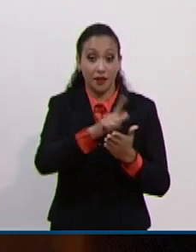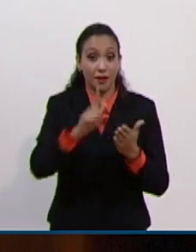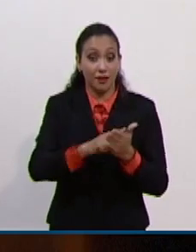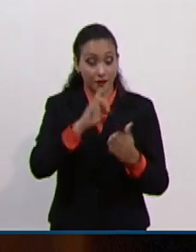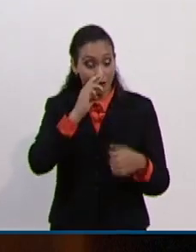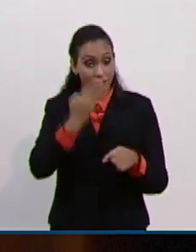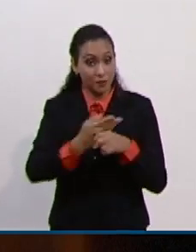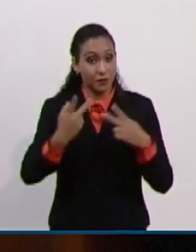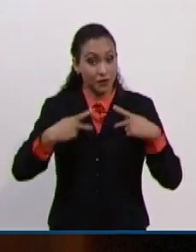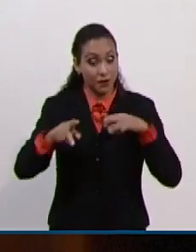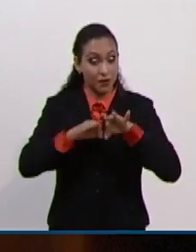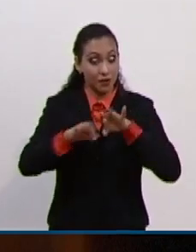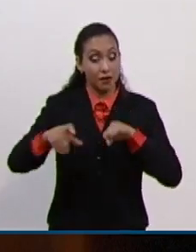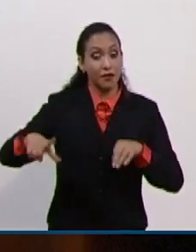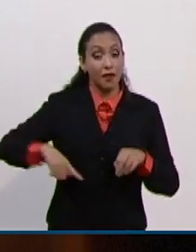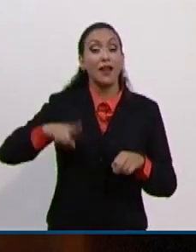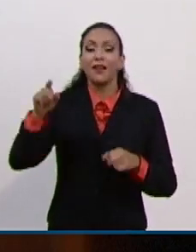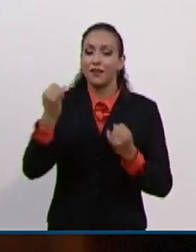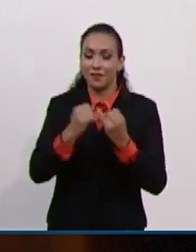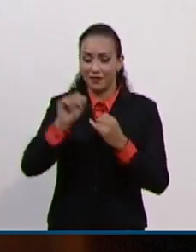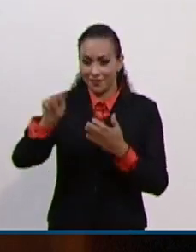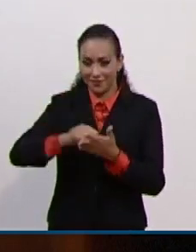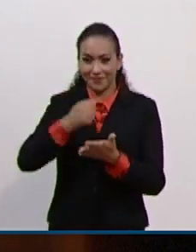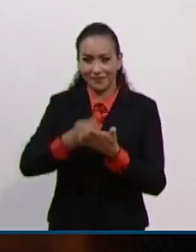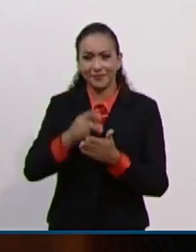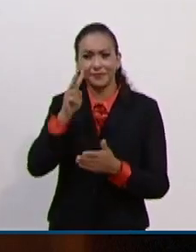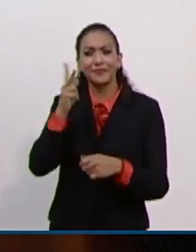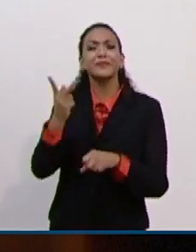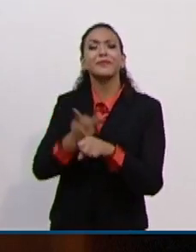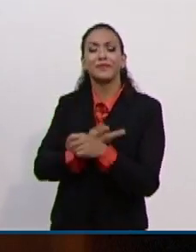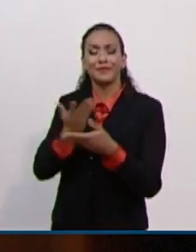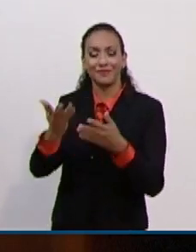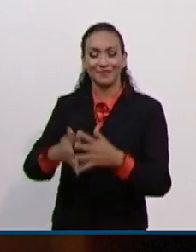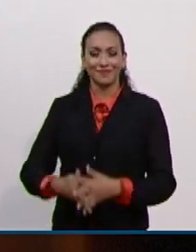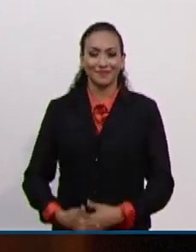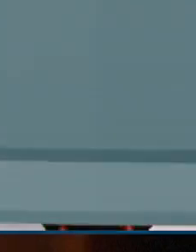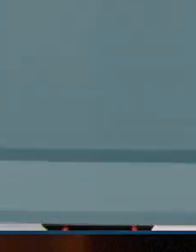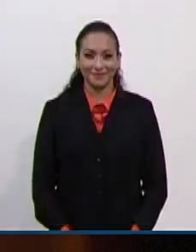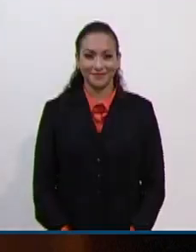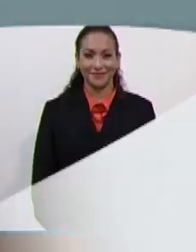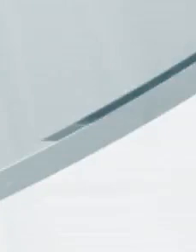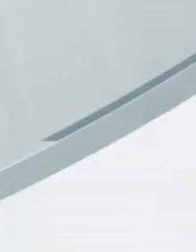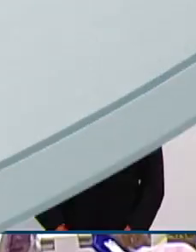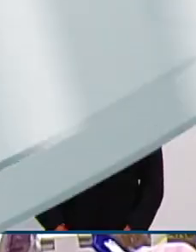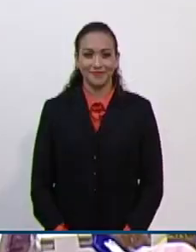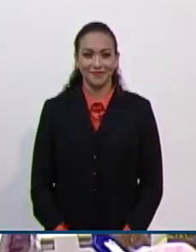Servidores Públicos, ambos de Tamaulipas. Escuchemos parte de los argumentos.